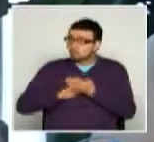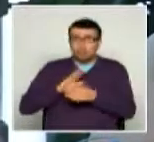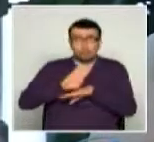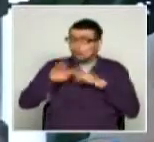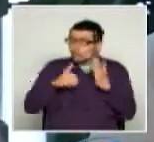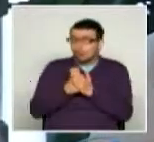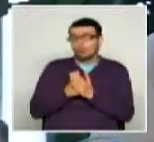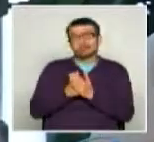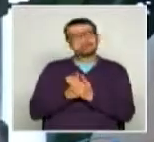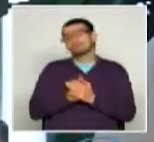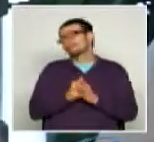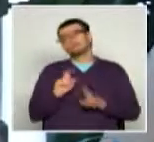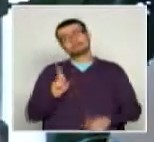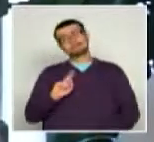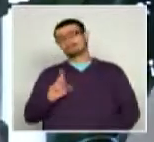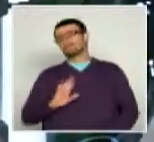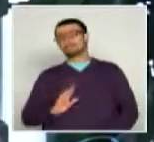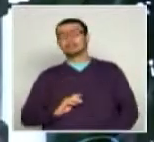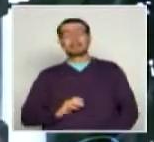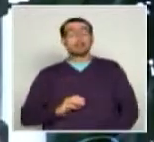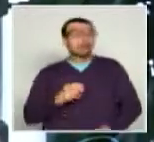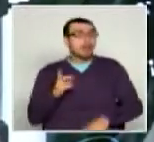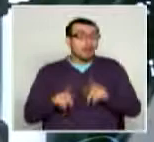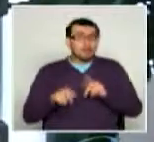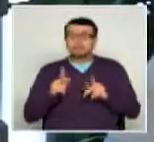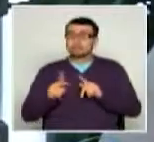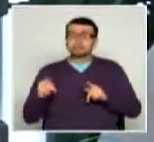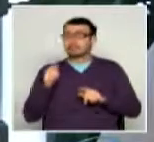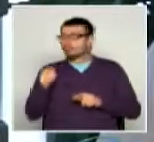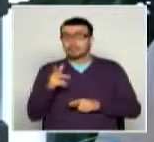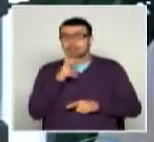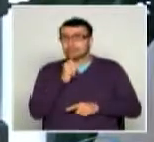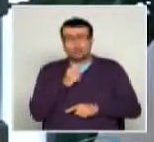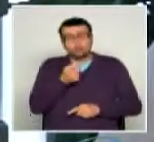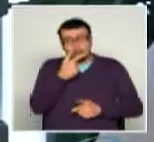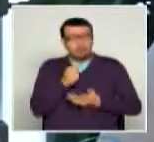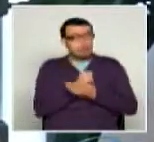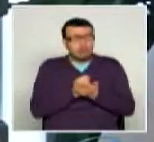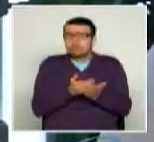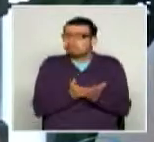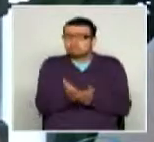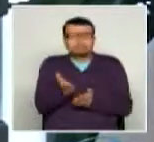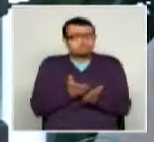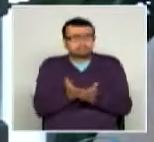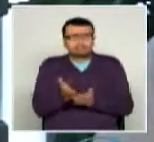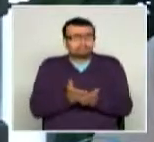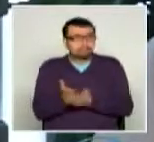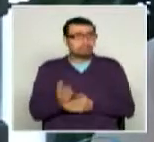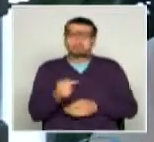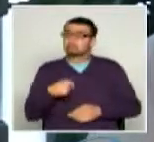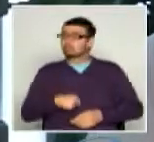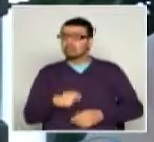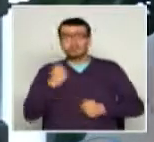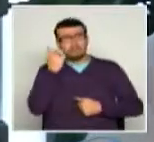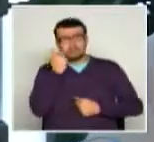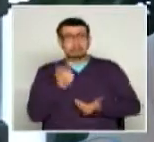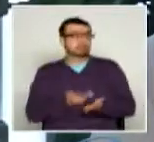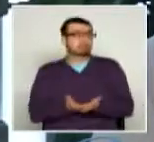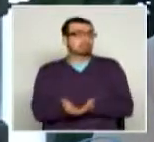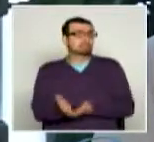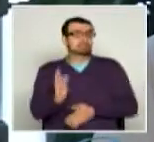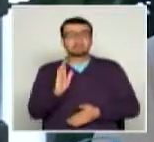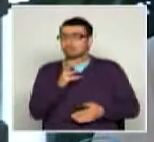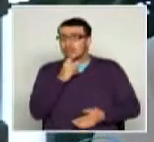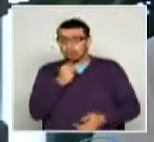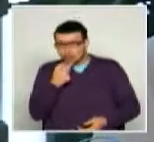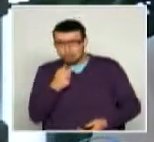no. Muchos pacientes ya no responden, ya no toleran, ya se habituaron a ciertos medicamentos y